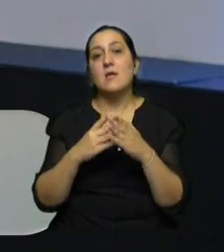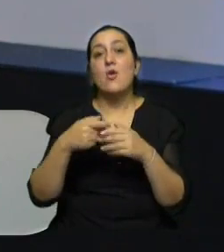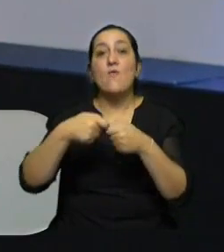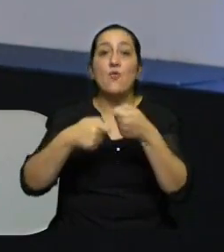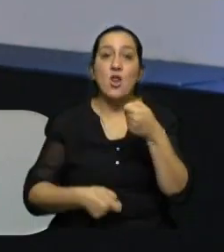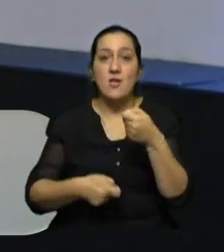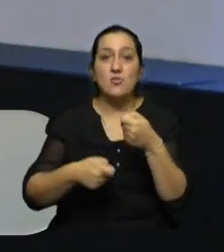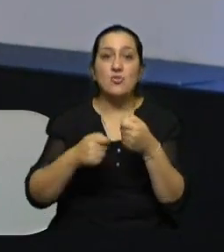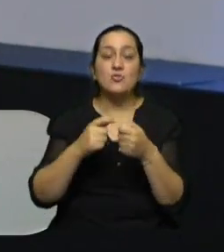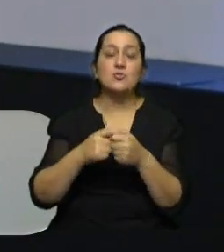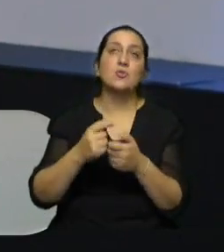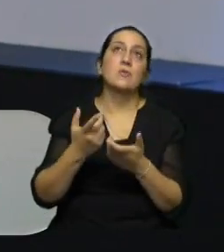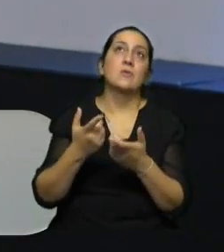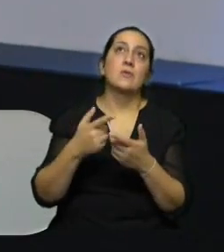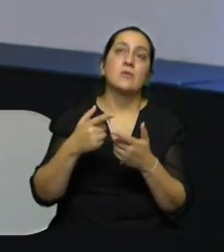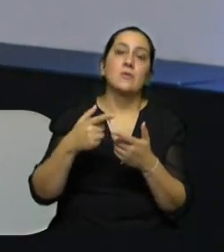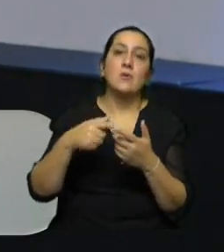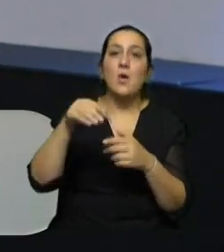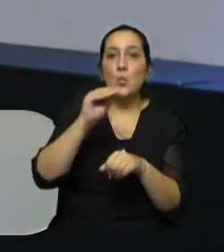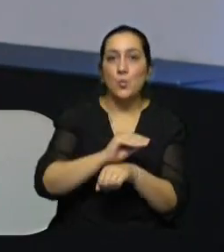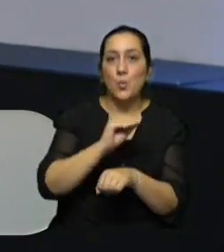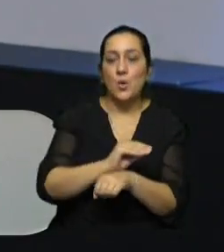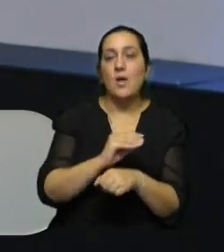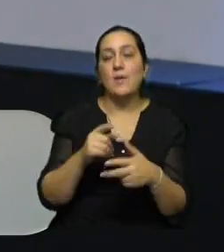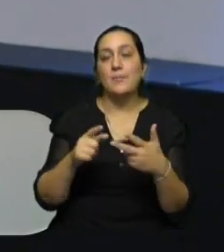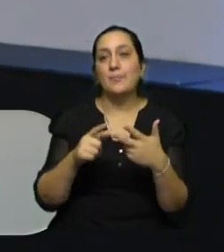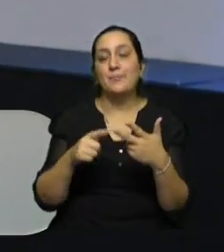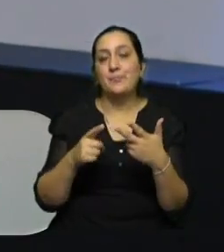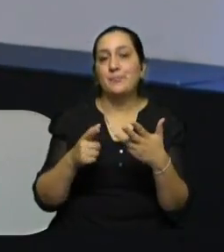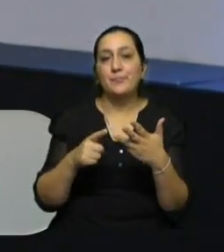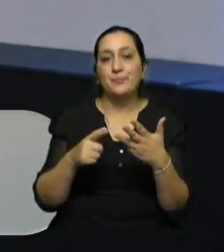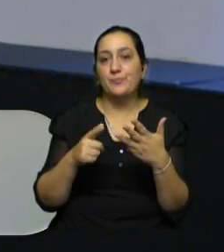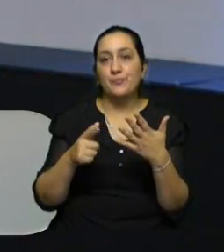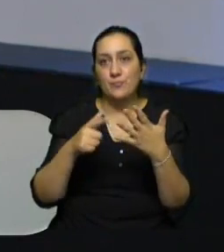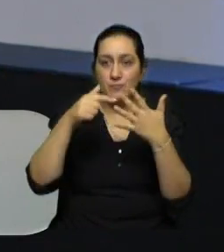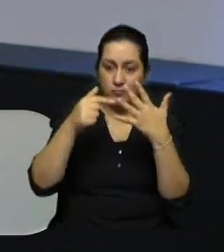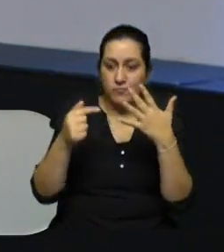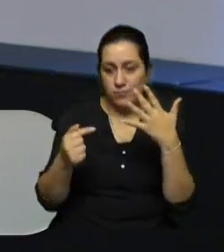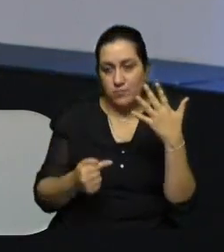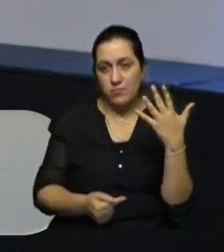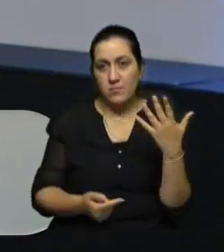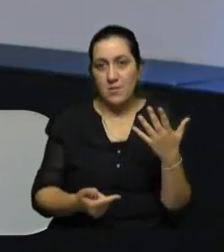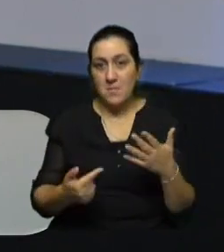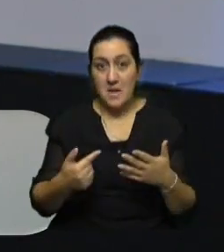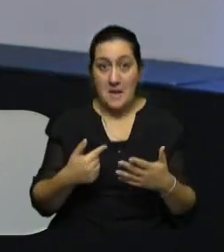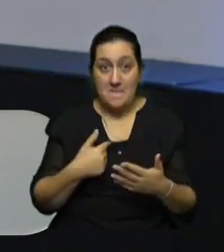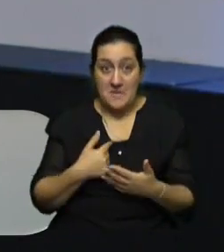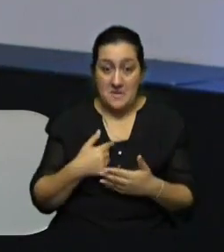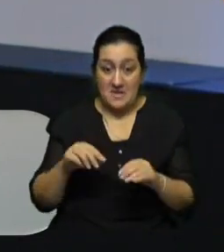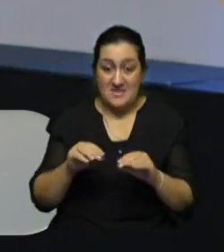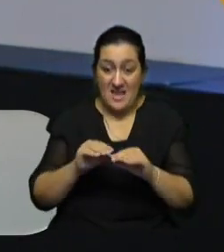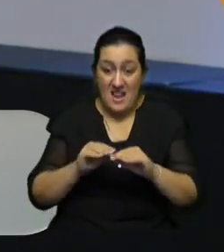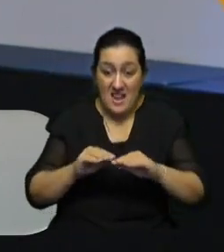el acceso al transporte, el acceso a la cultura. Y entonces, para mí, la línea, la